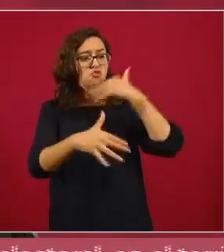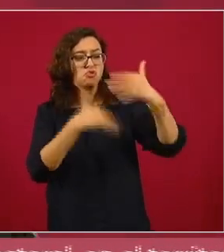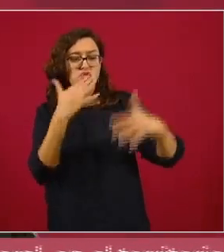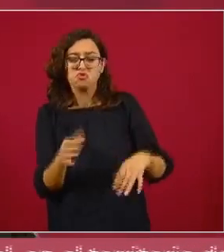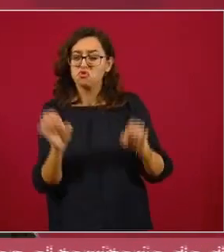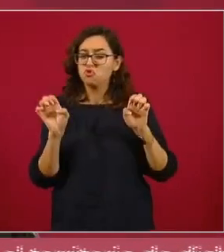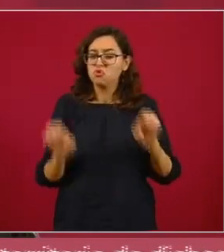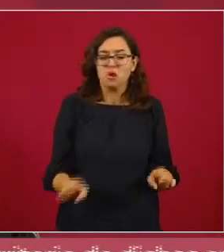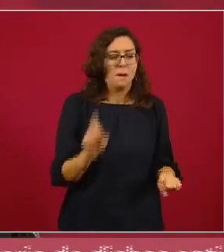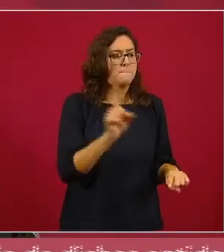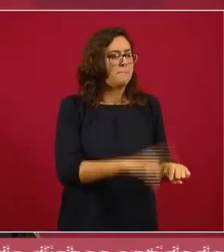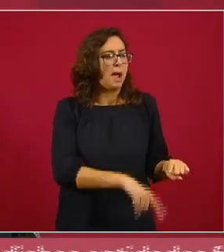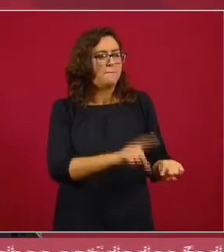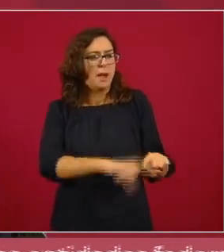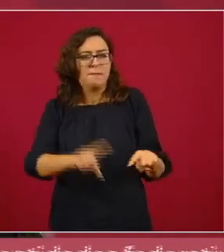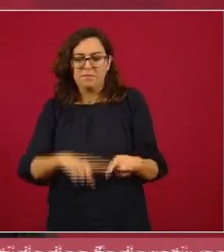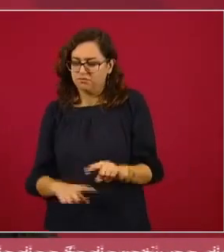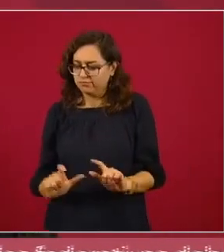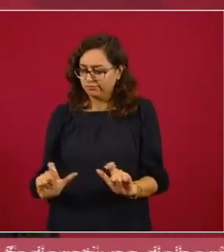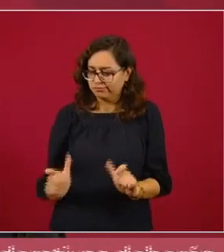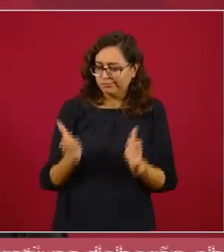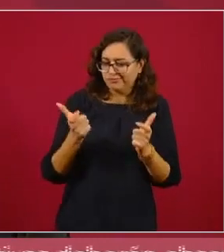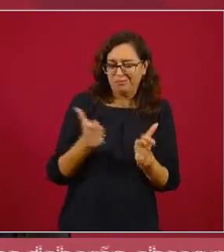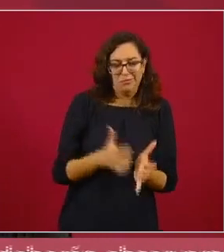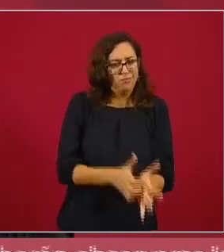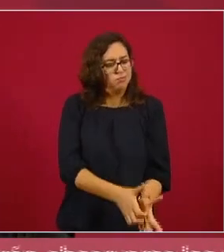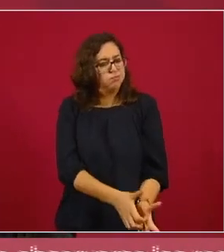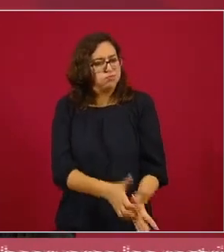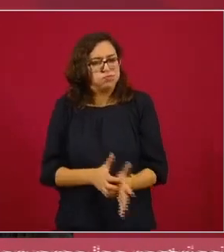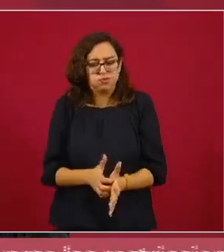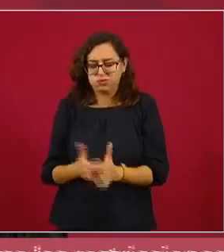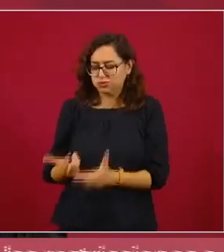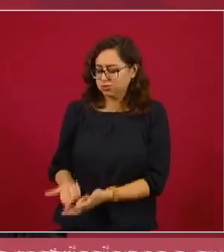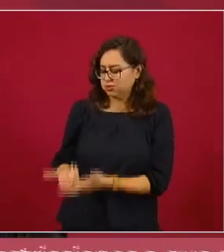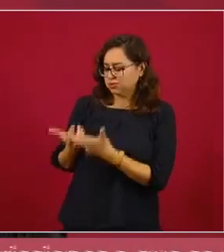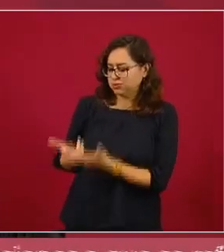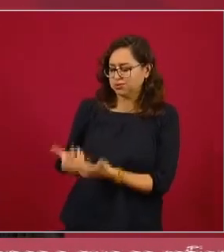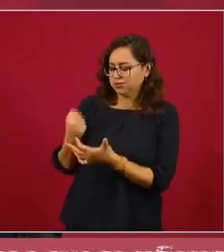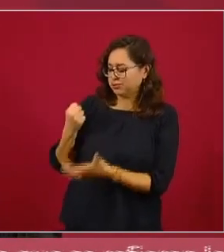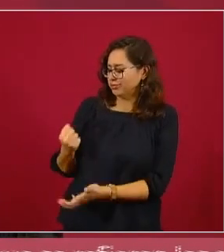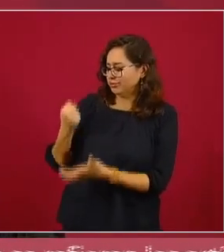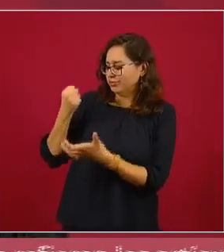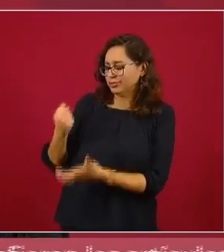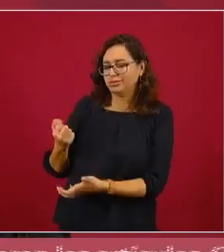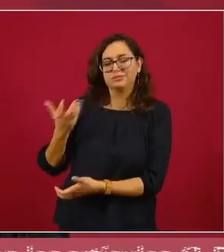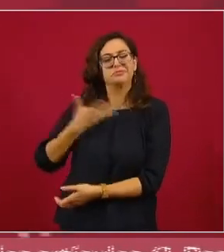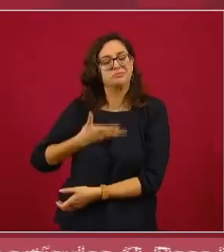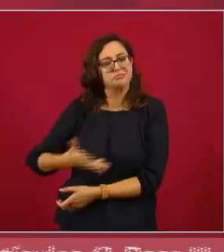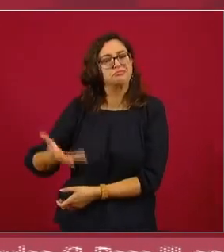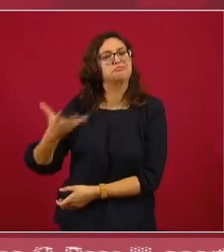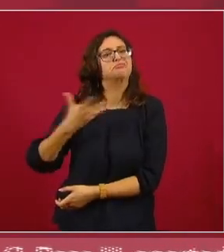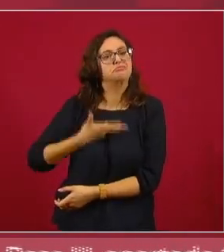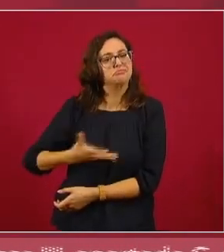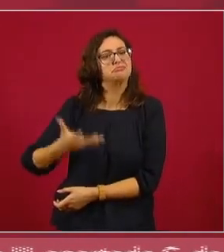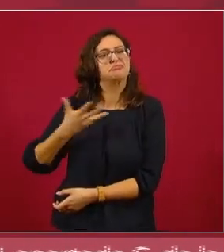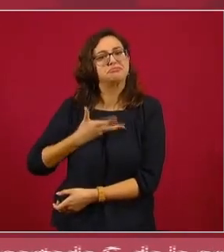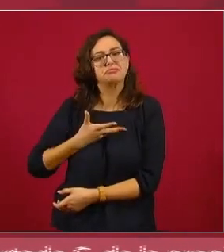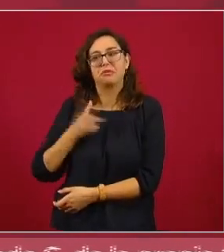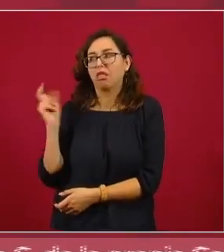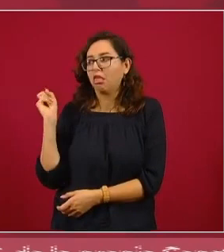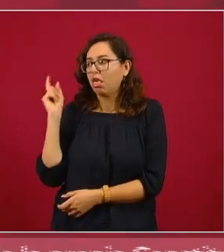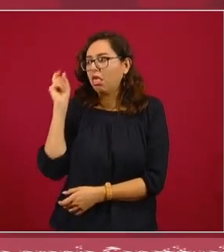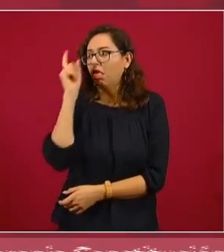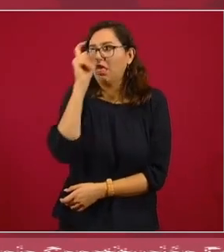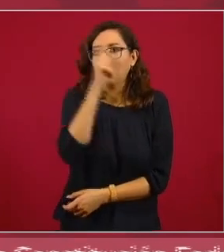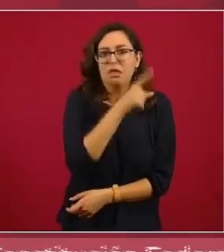gobierno. Por eso tenemos nuestras reservas y no hay